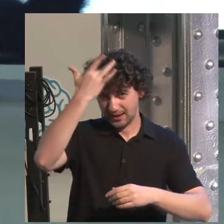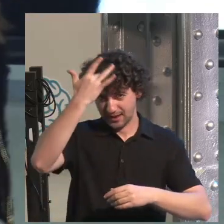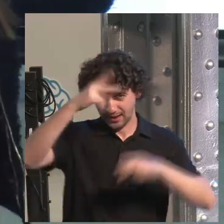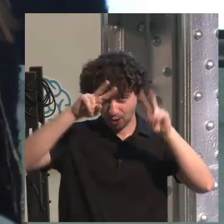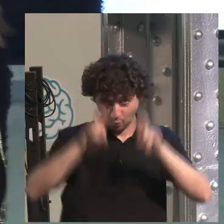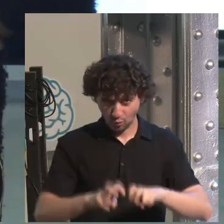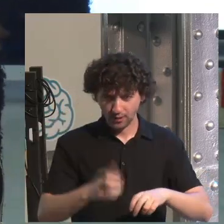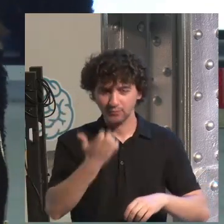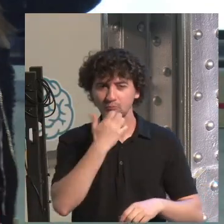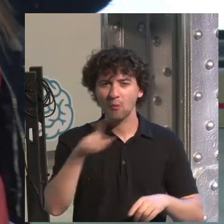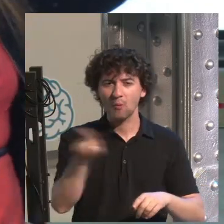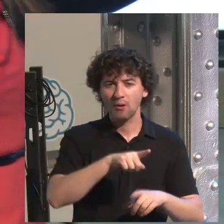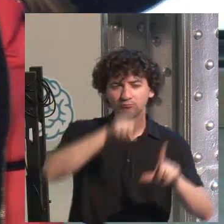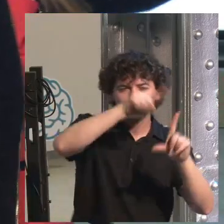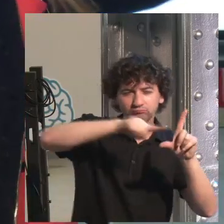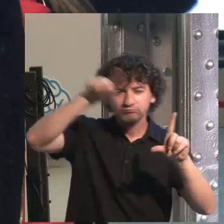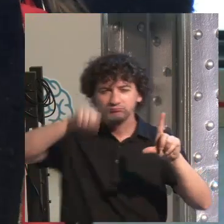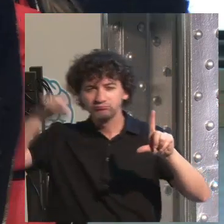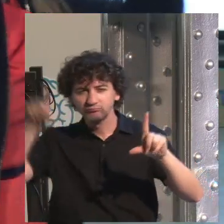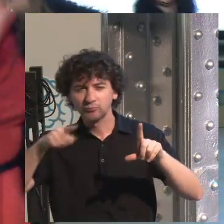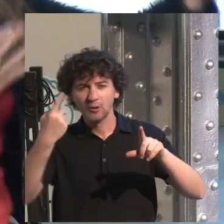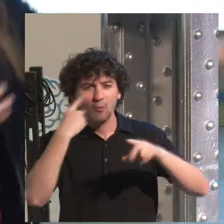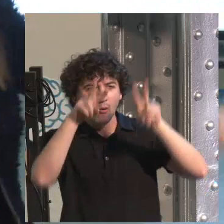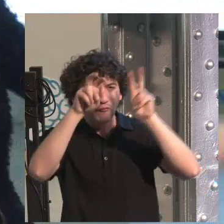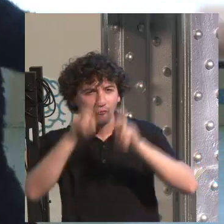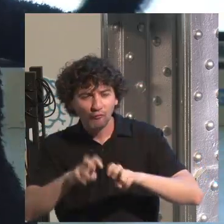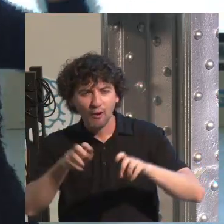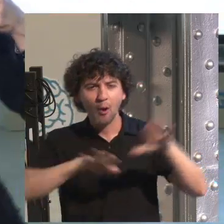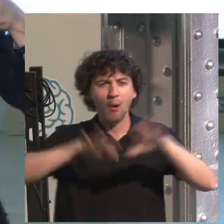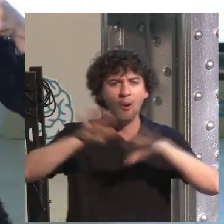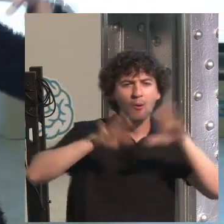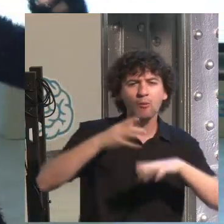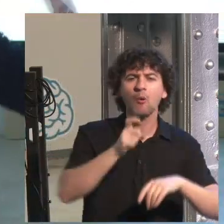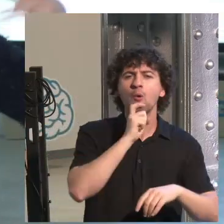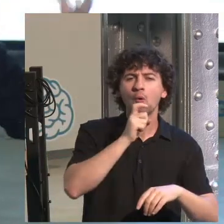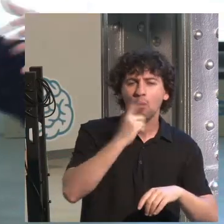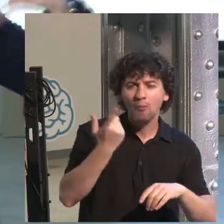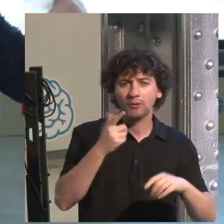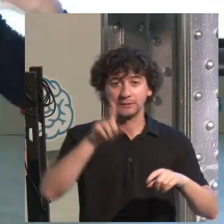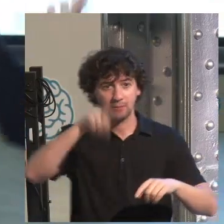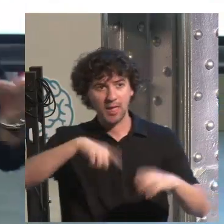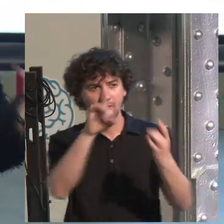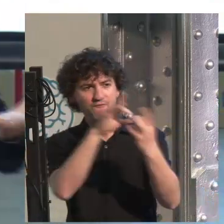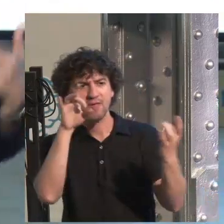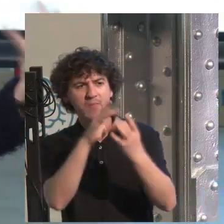haces es que te monitorizas cierta actividad neuronal y recibes el feedback para recibir un entrenamiento. Por ejemplo, esto se